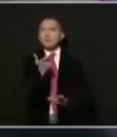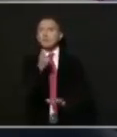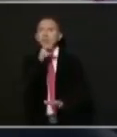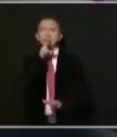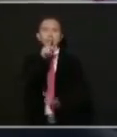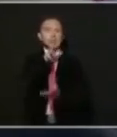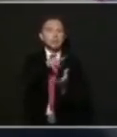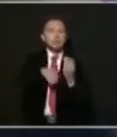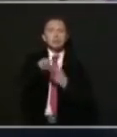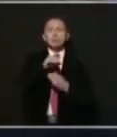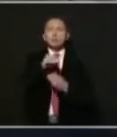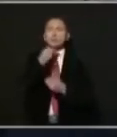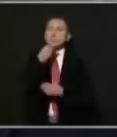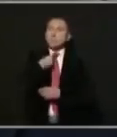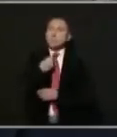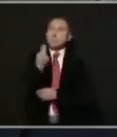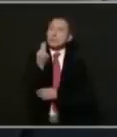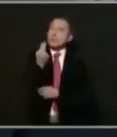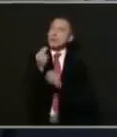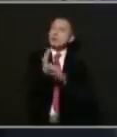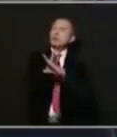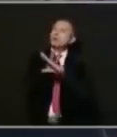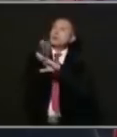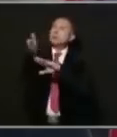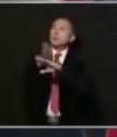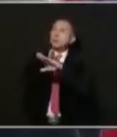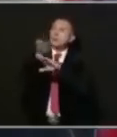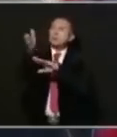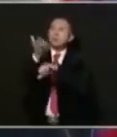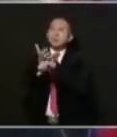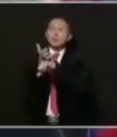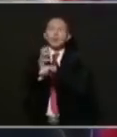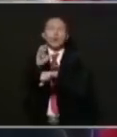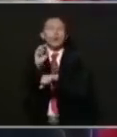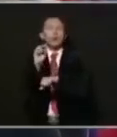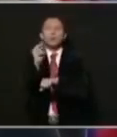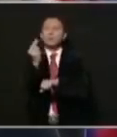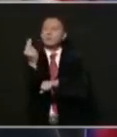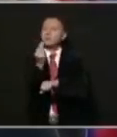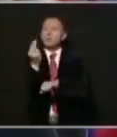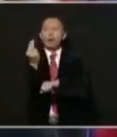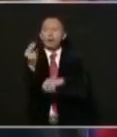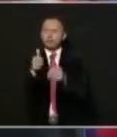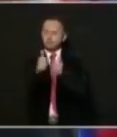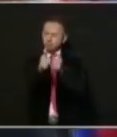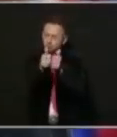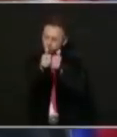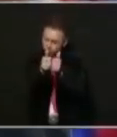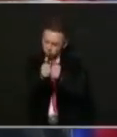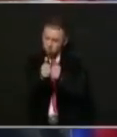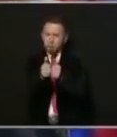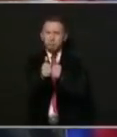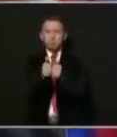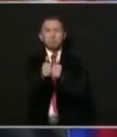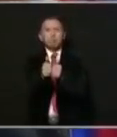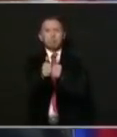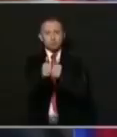de la frontera, para que haya inversiones en toda la